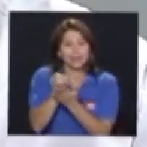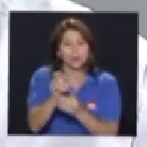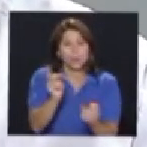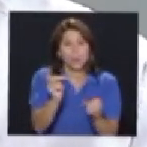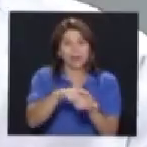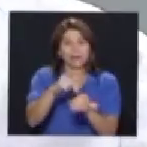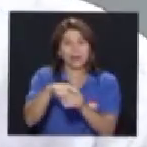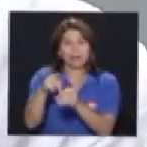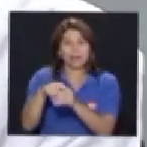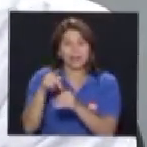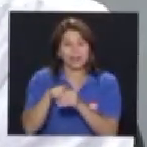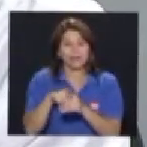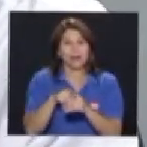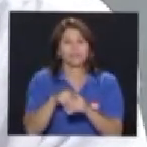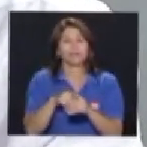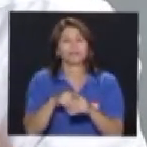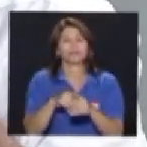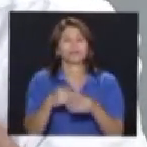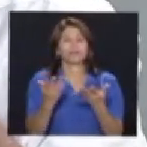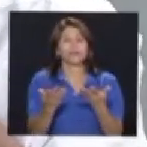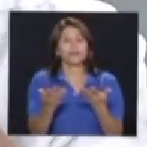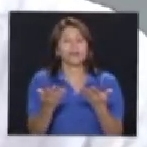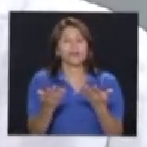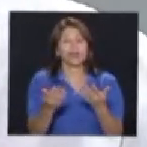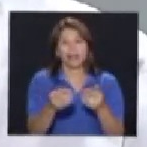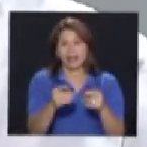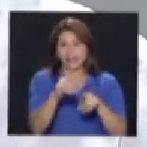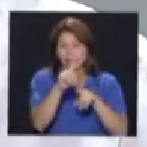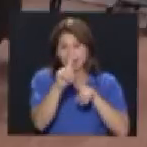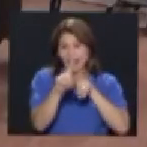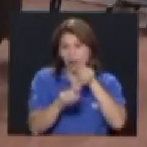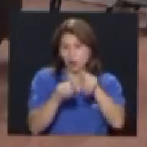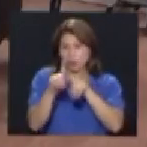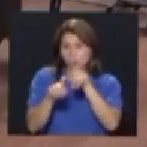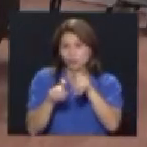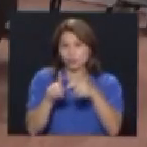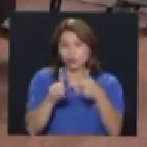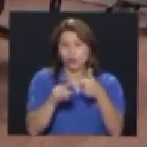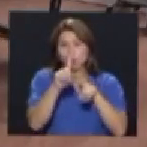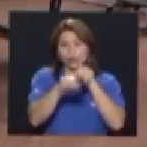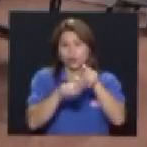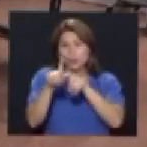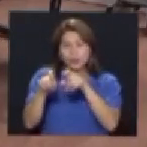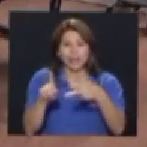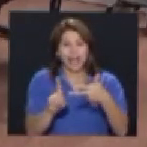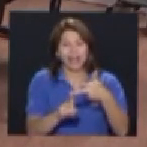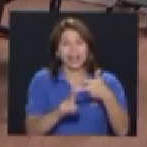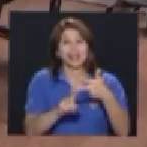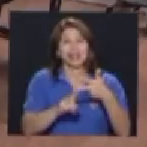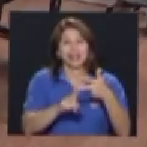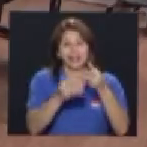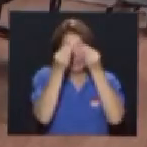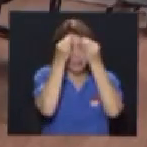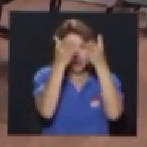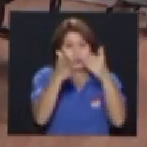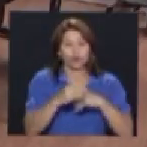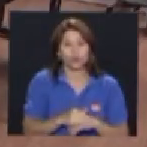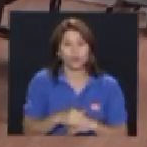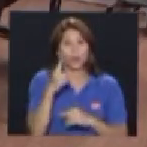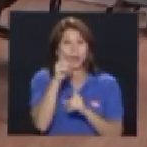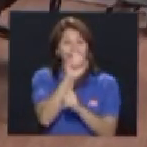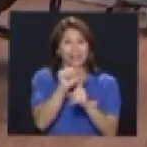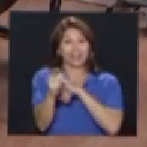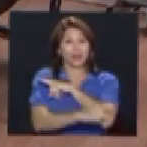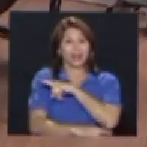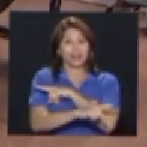la consulta, y lograr, digamos, la máxima difusión posible. Porque el Estado de la Nación tiene muchas capas, además de productos, la gente mucho ve